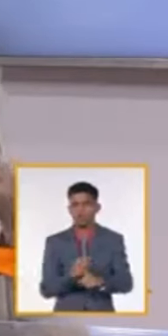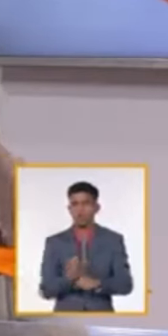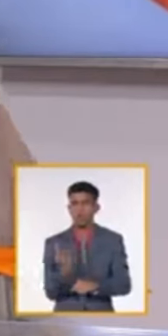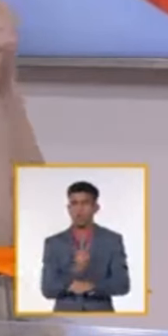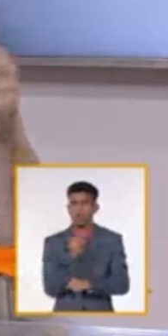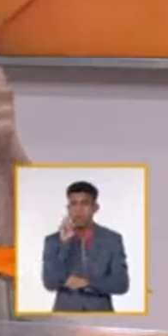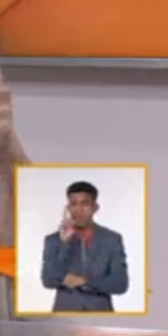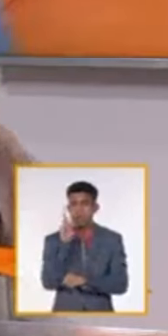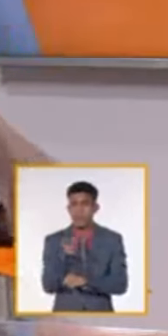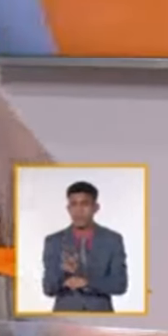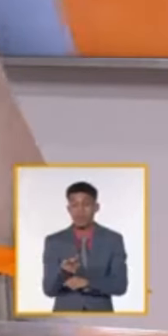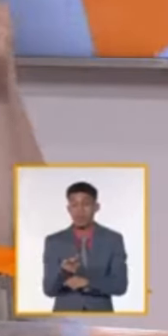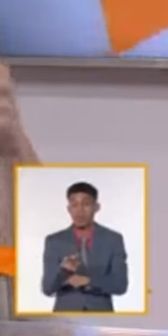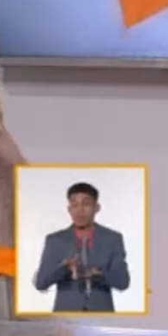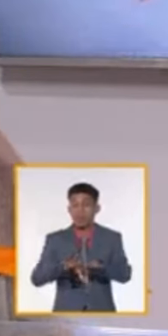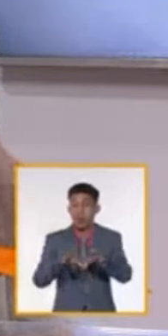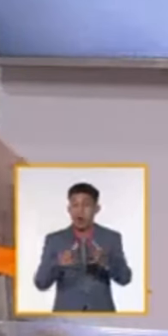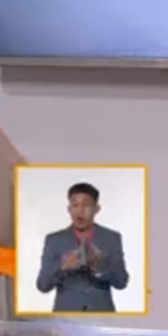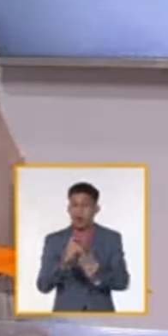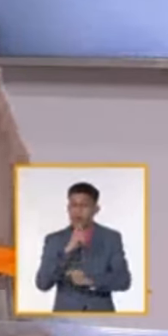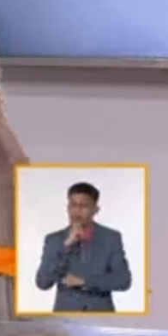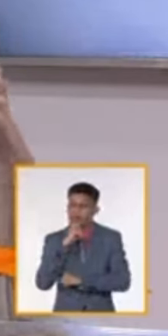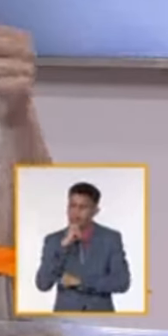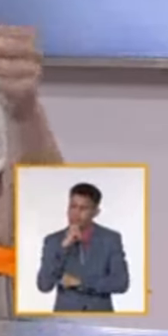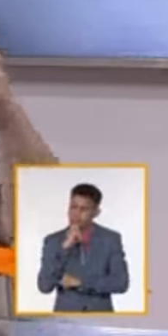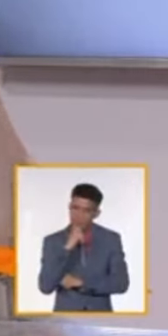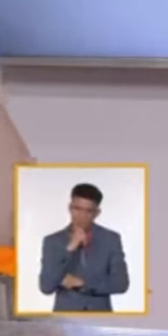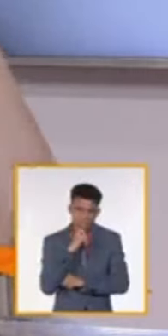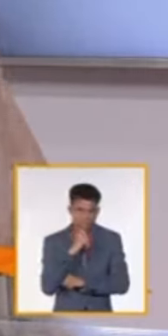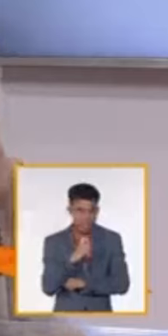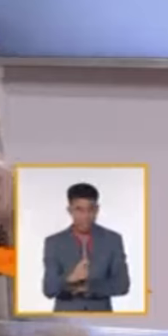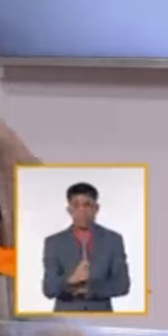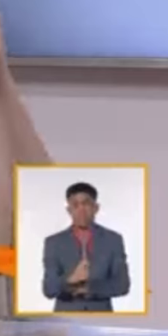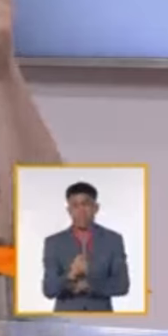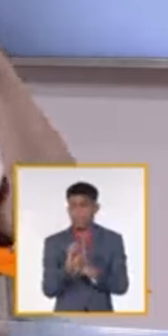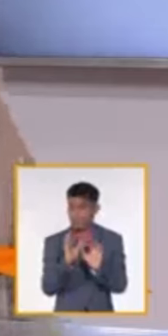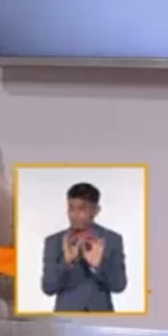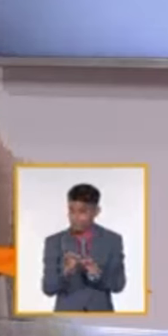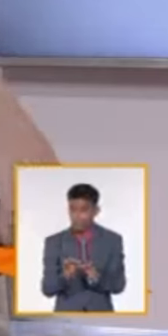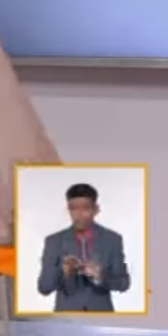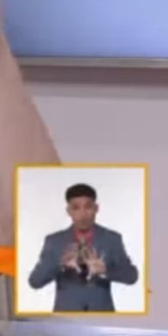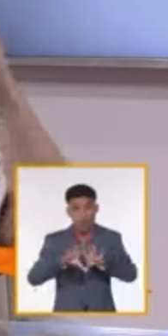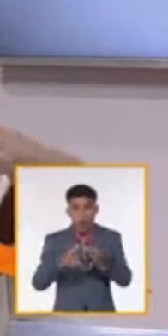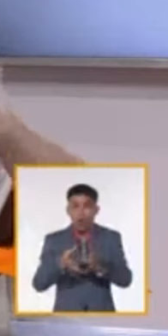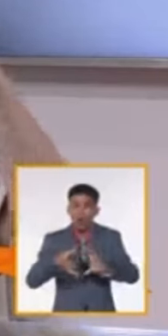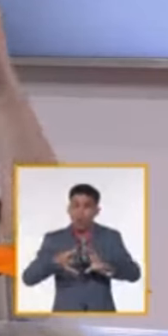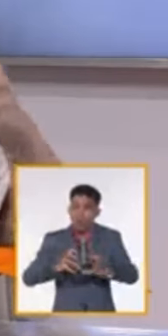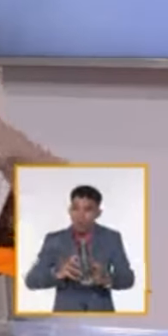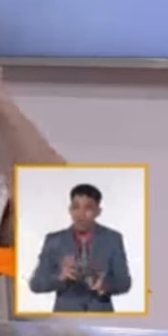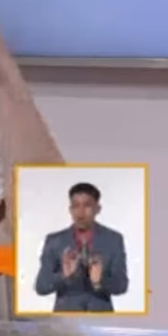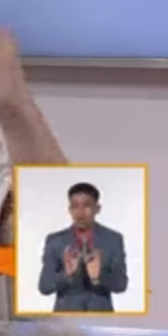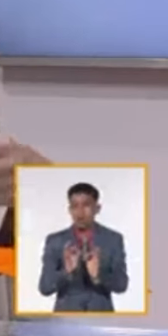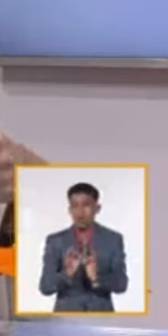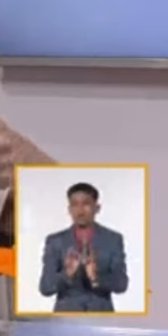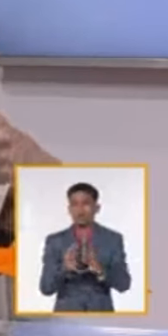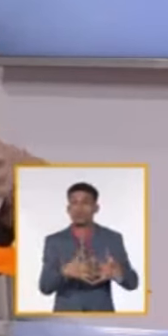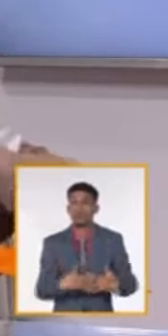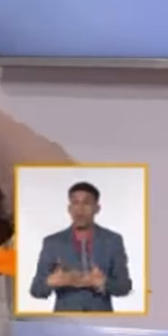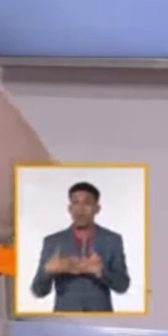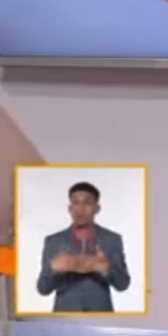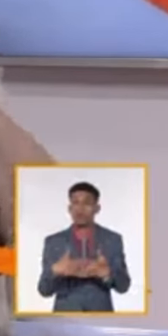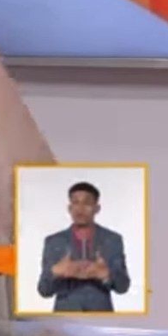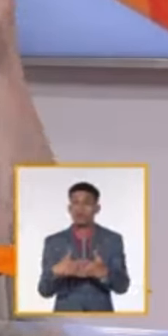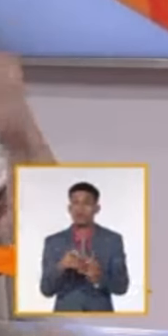qué extremos ha ido el gobierno de los Estados Unidos para proteger sus intereses, para proteger